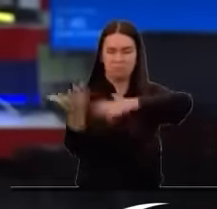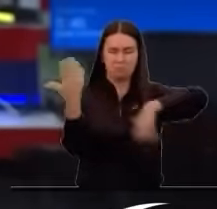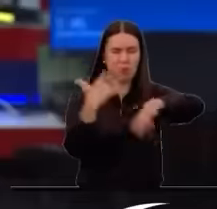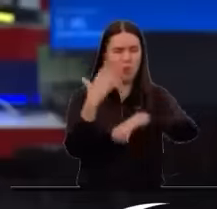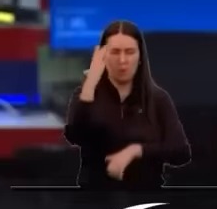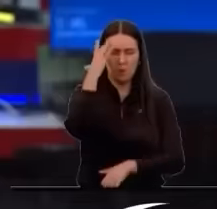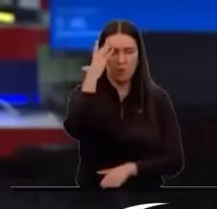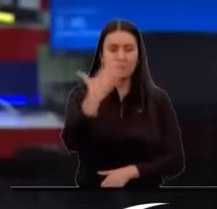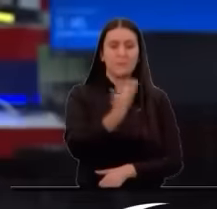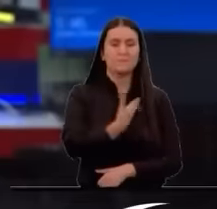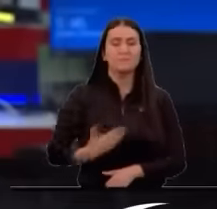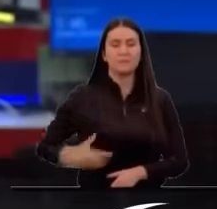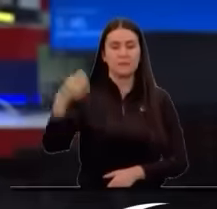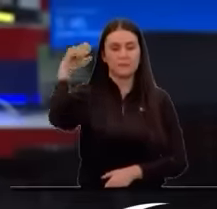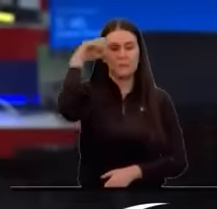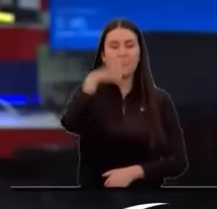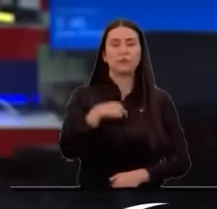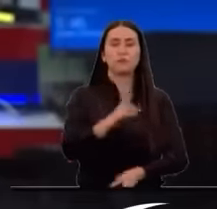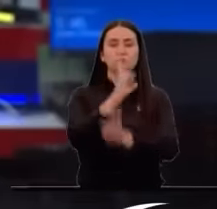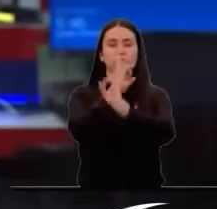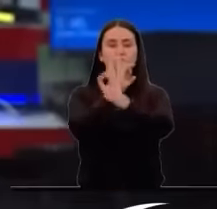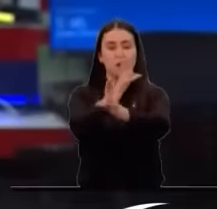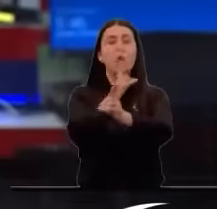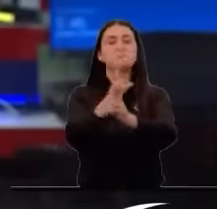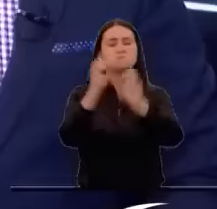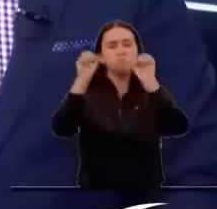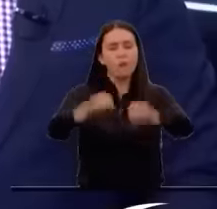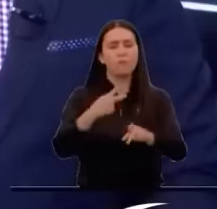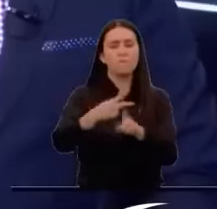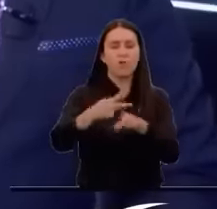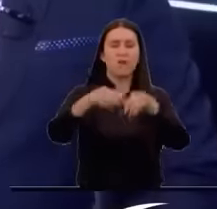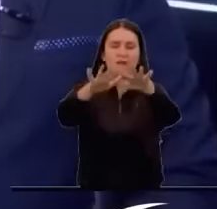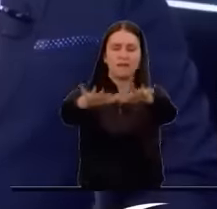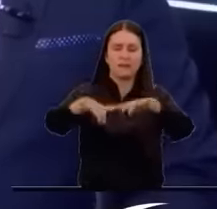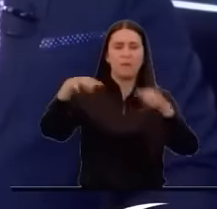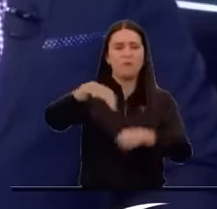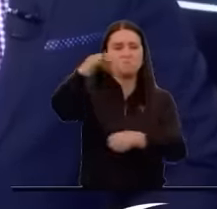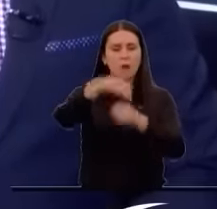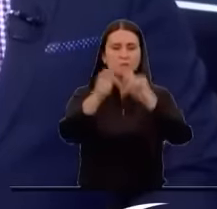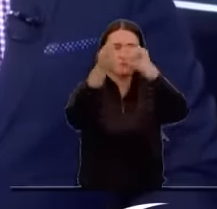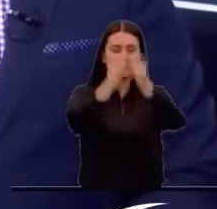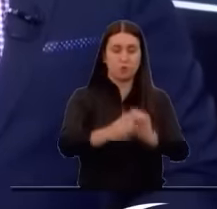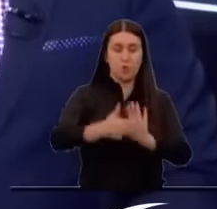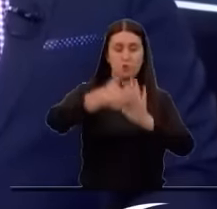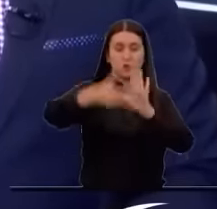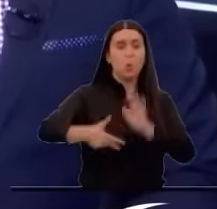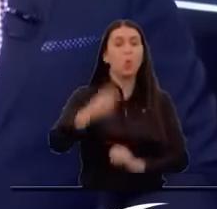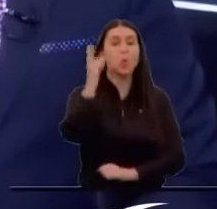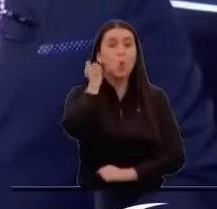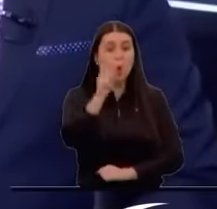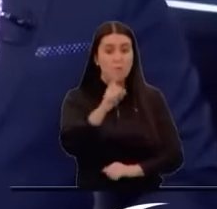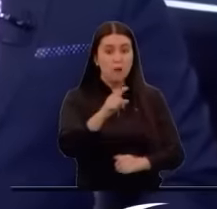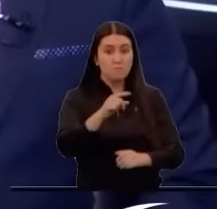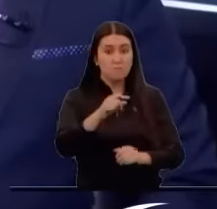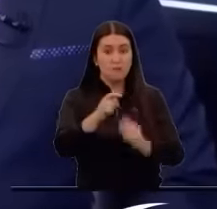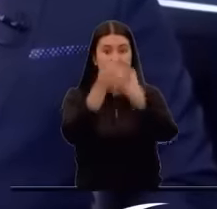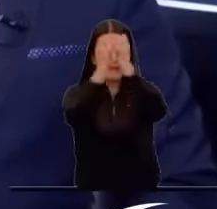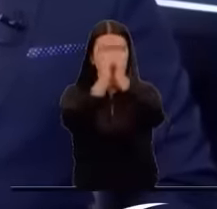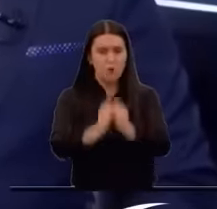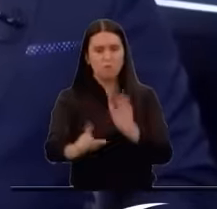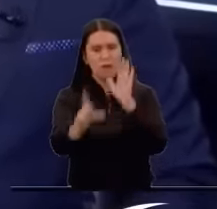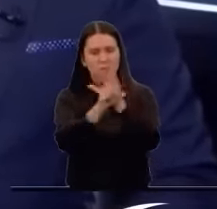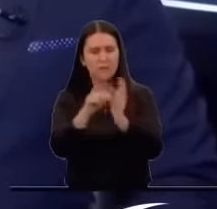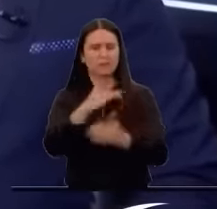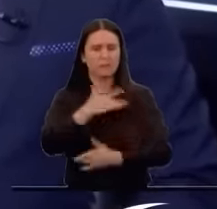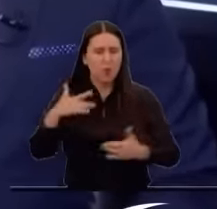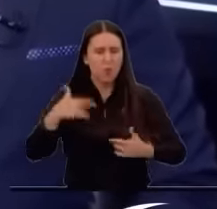del presidente Gustavo Petro de una Asamblea Nacional Constituyente si no se aprueban las reformas. Rubén Darío Bayona nos cuenta qué fue